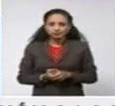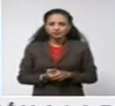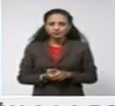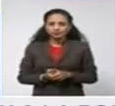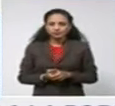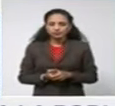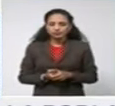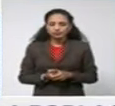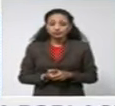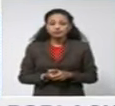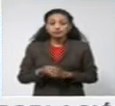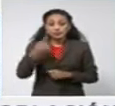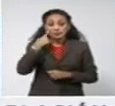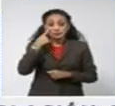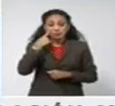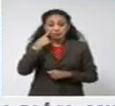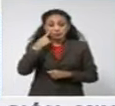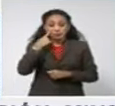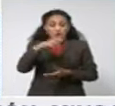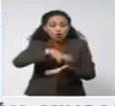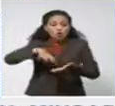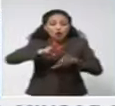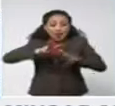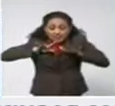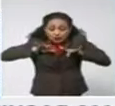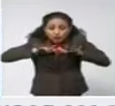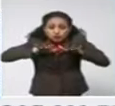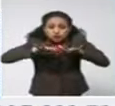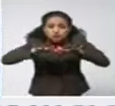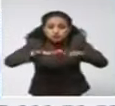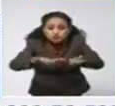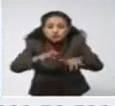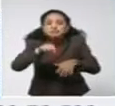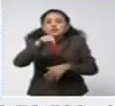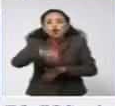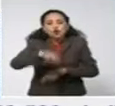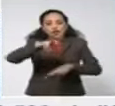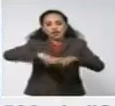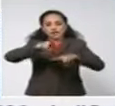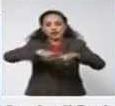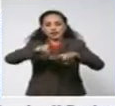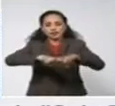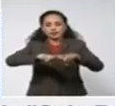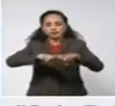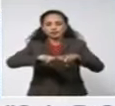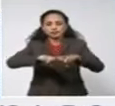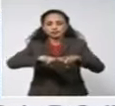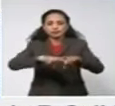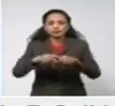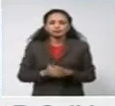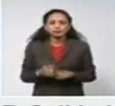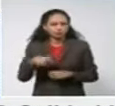eventos de transmisión que existen hoy en La Habana, que si ustedes